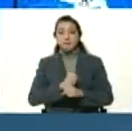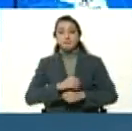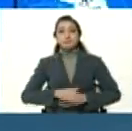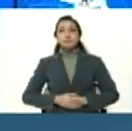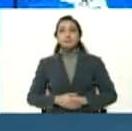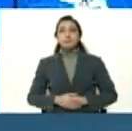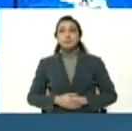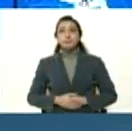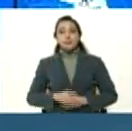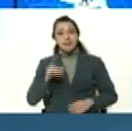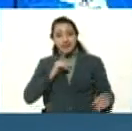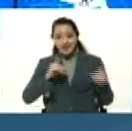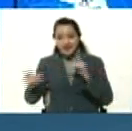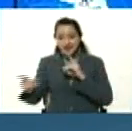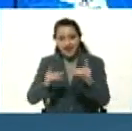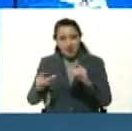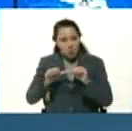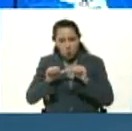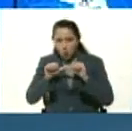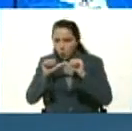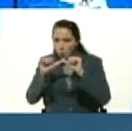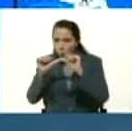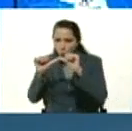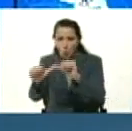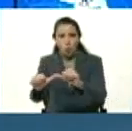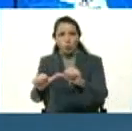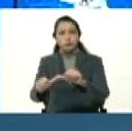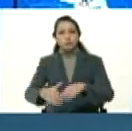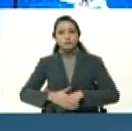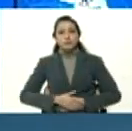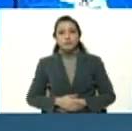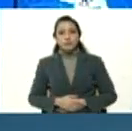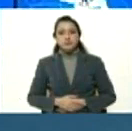trabajar en diálogo permanente,